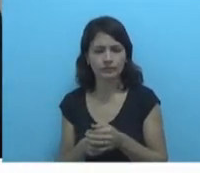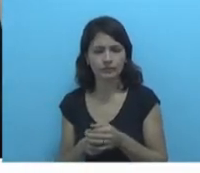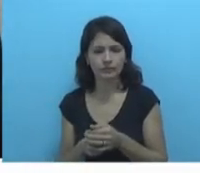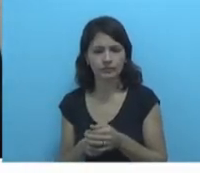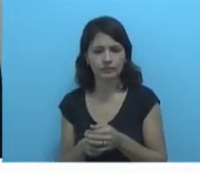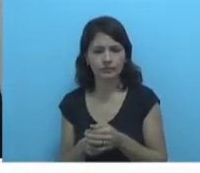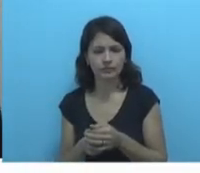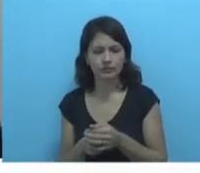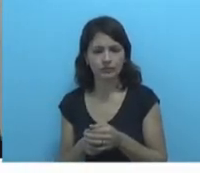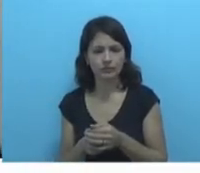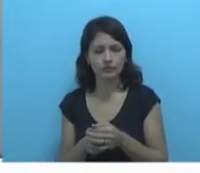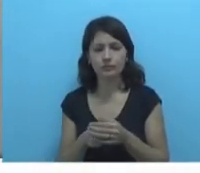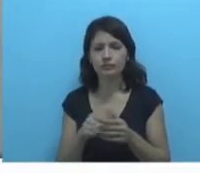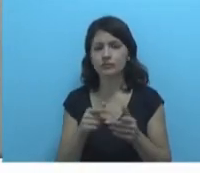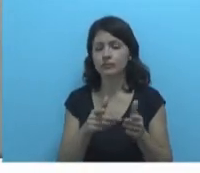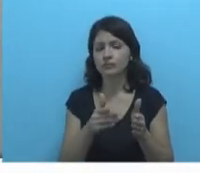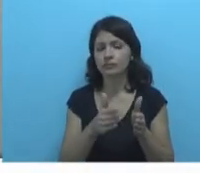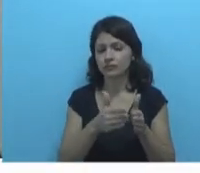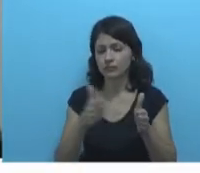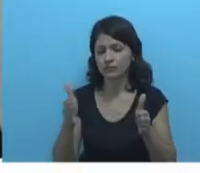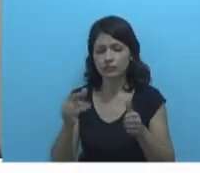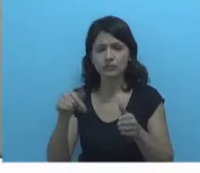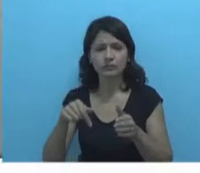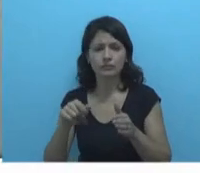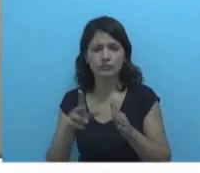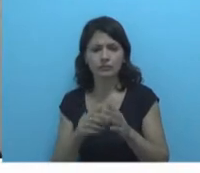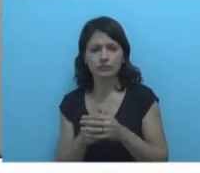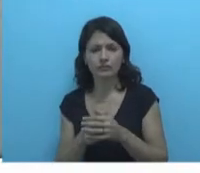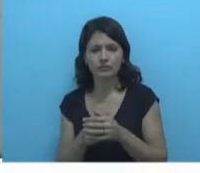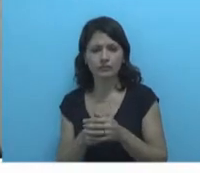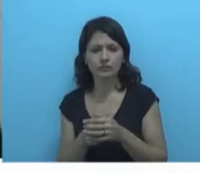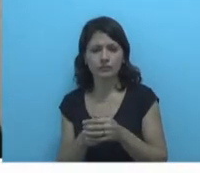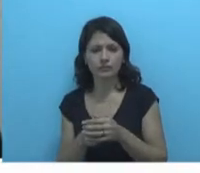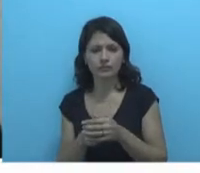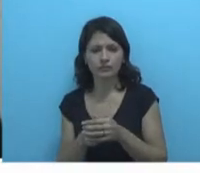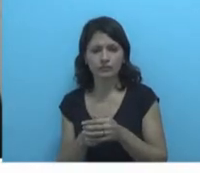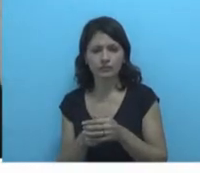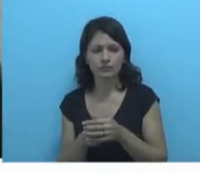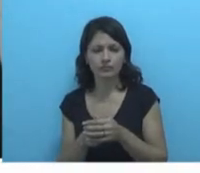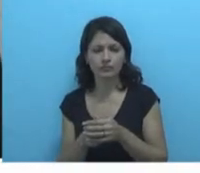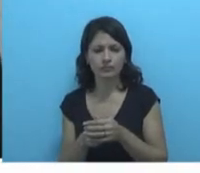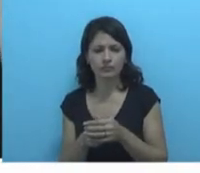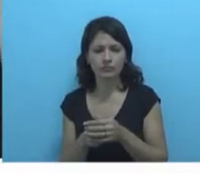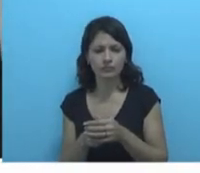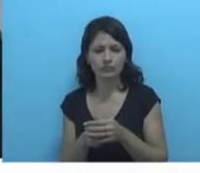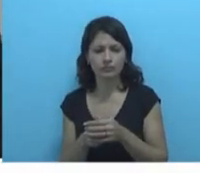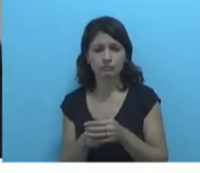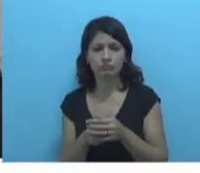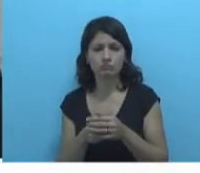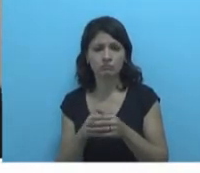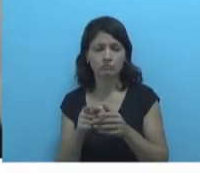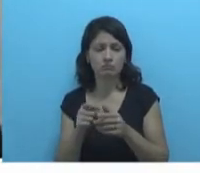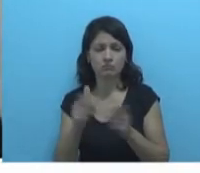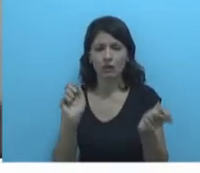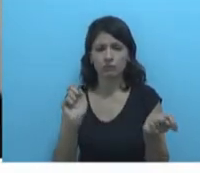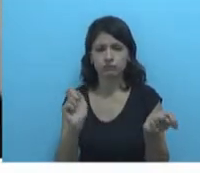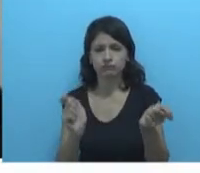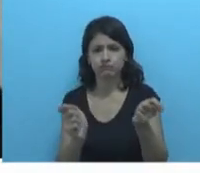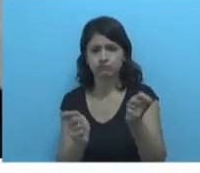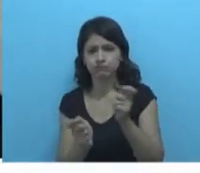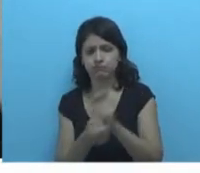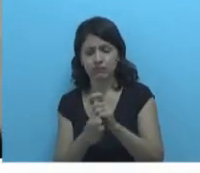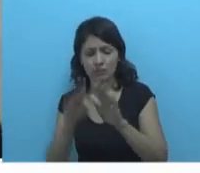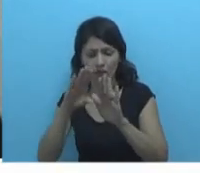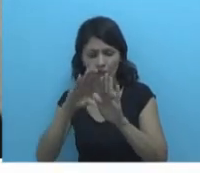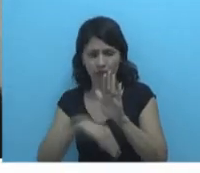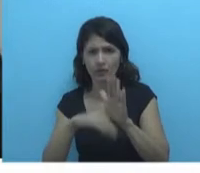políticos que llevaron a que Argentina termine siendo justamente el país que tiene los menores